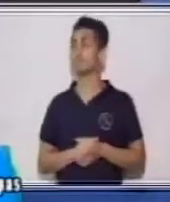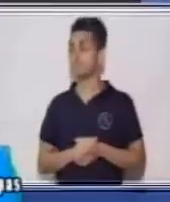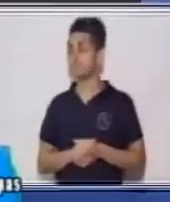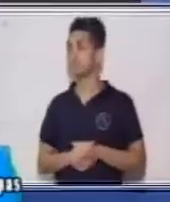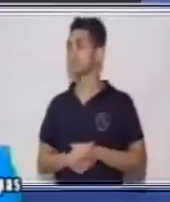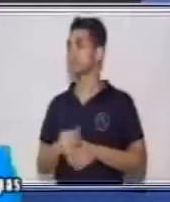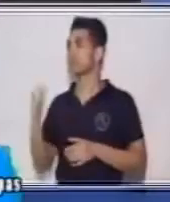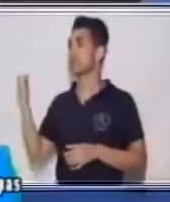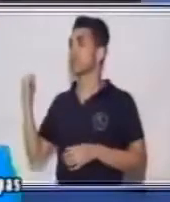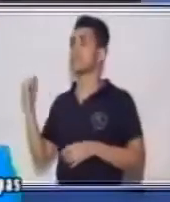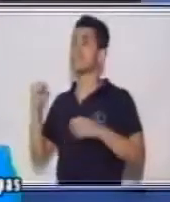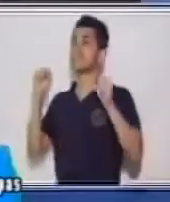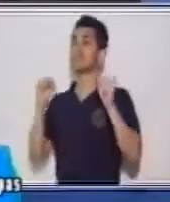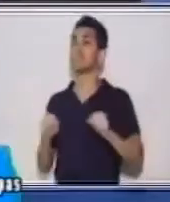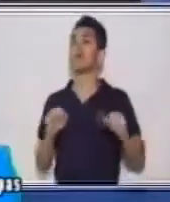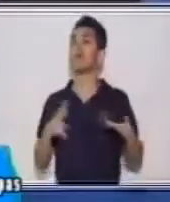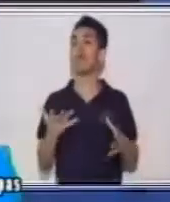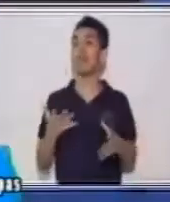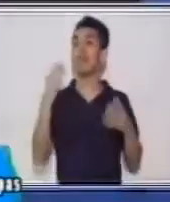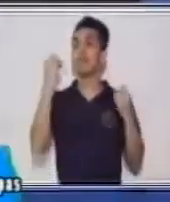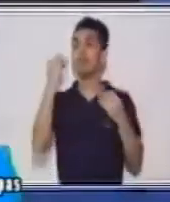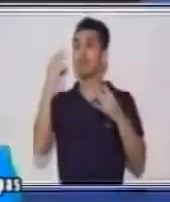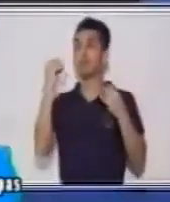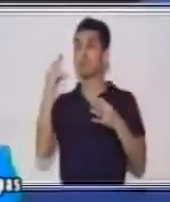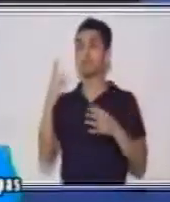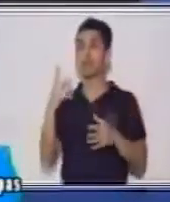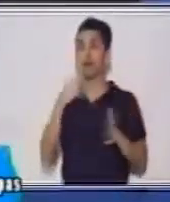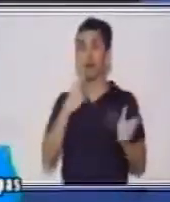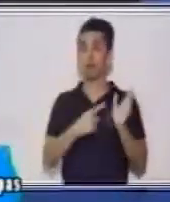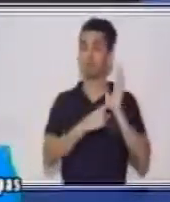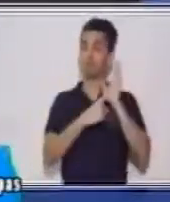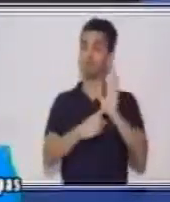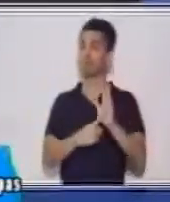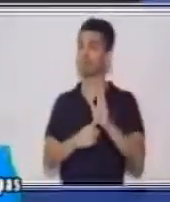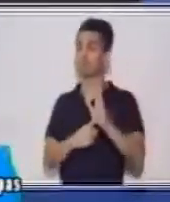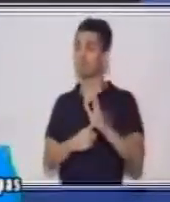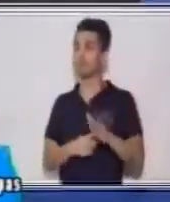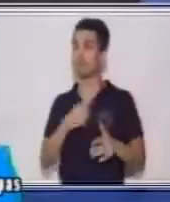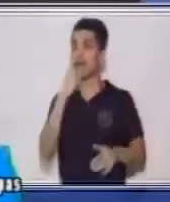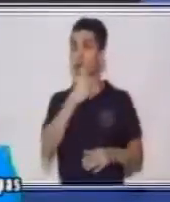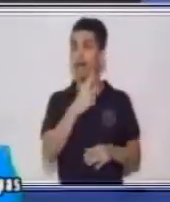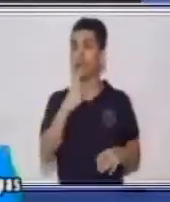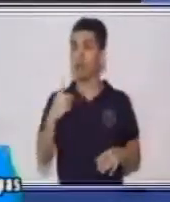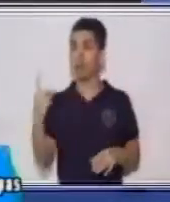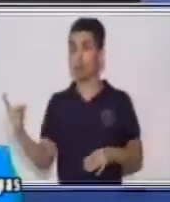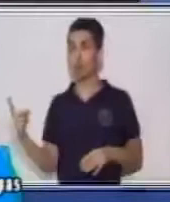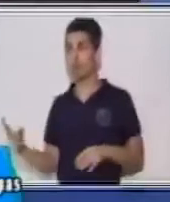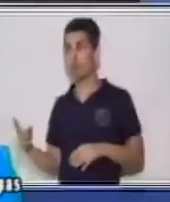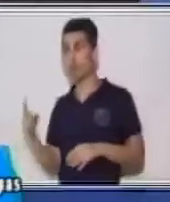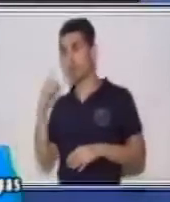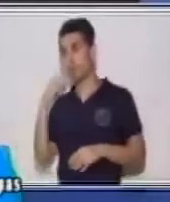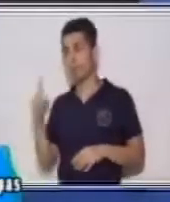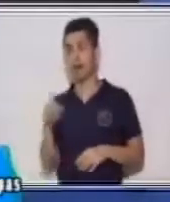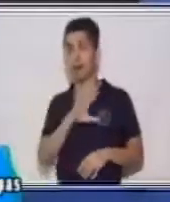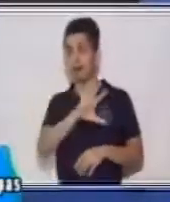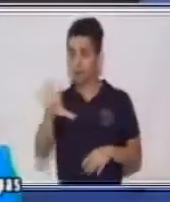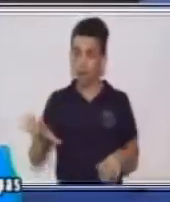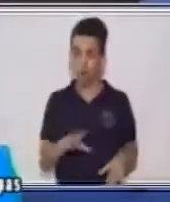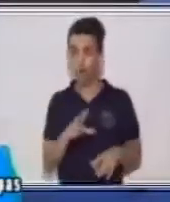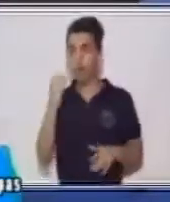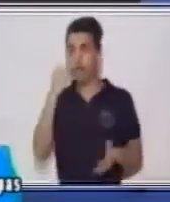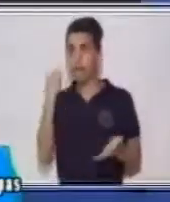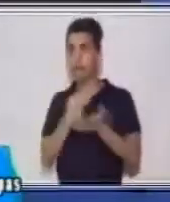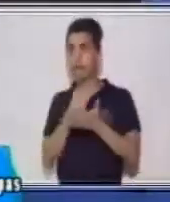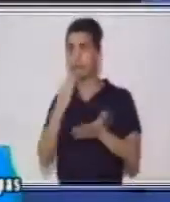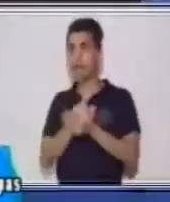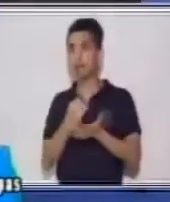es posible que esta información represente cada uno de las